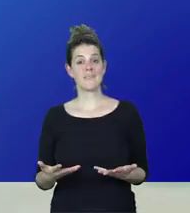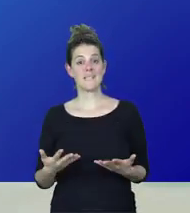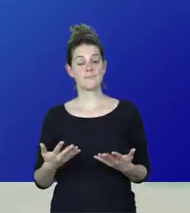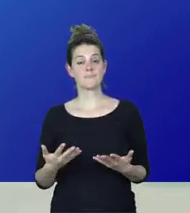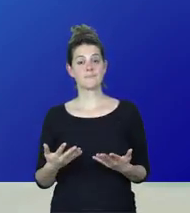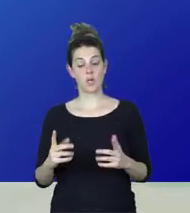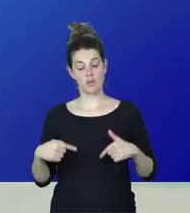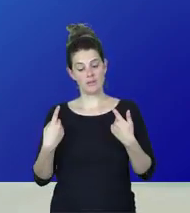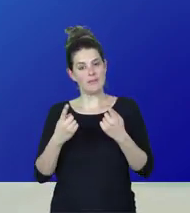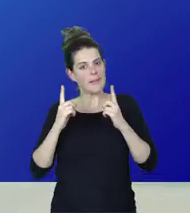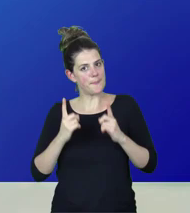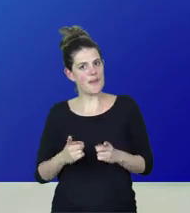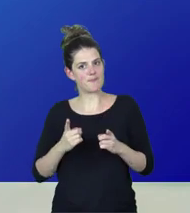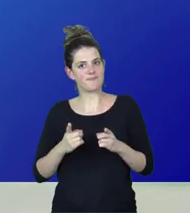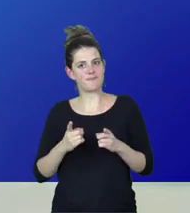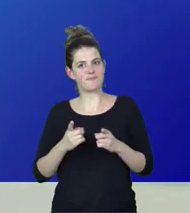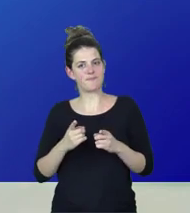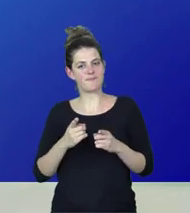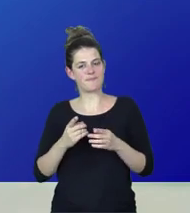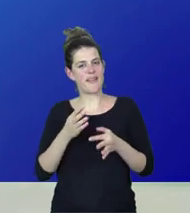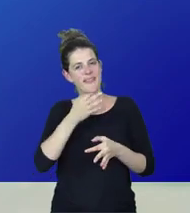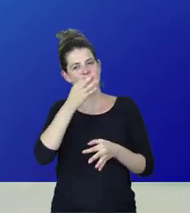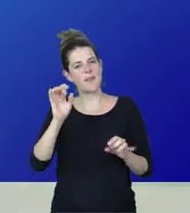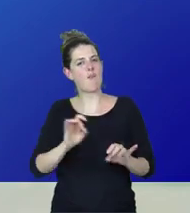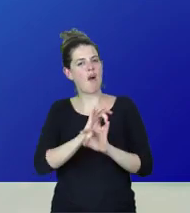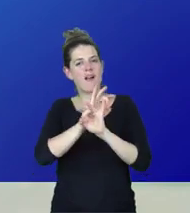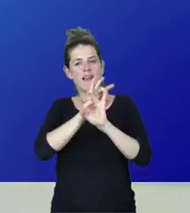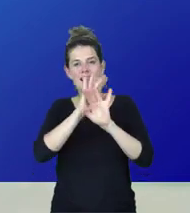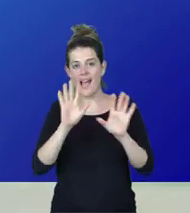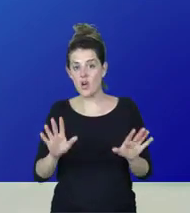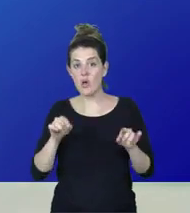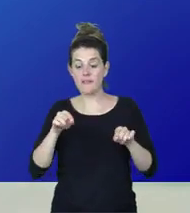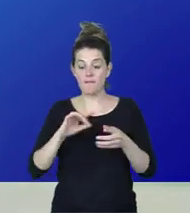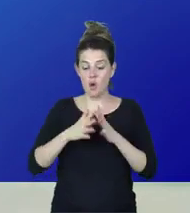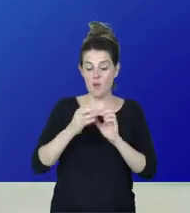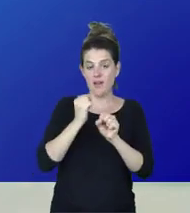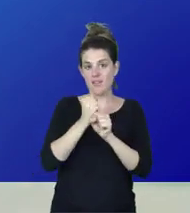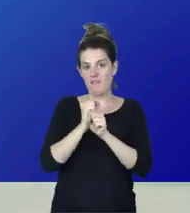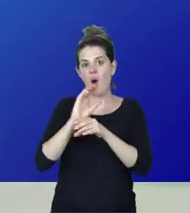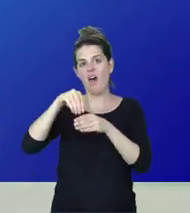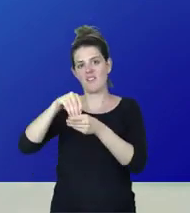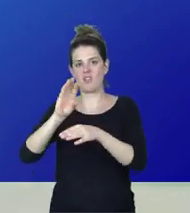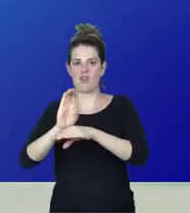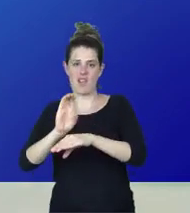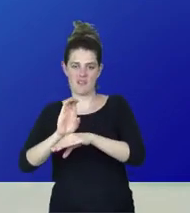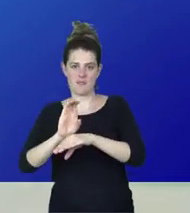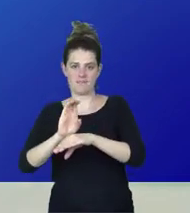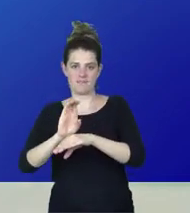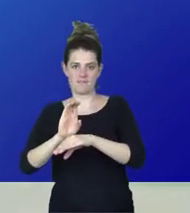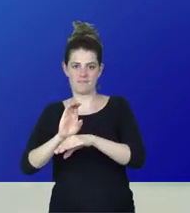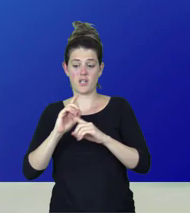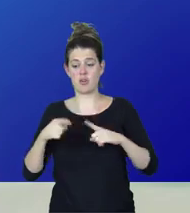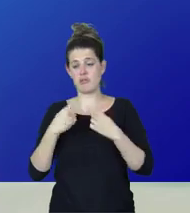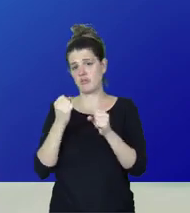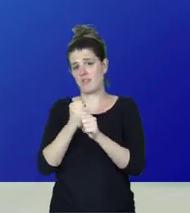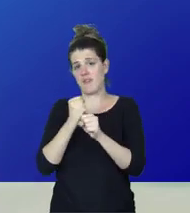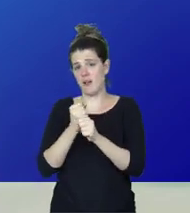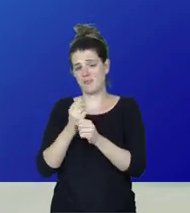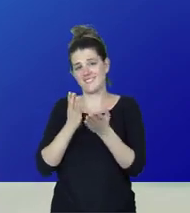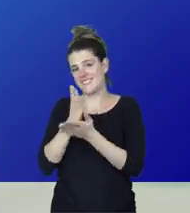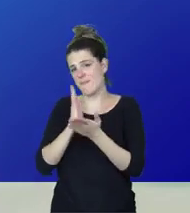claramente de que este tipo de trabajos eran para lo que tenía que ver con la cuestión del trabajo en aula, que es donde nosotros intervenimos, que en